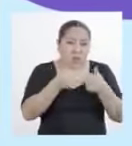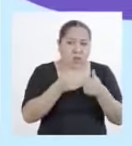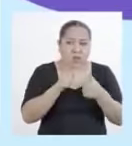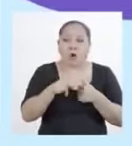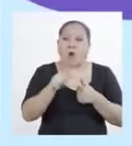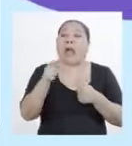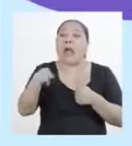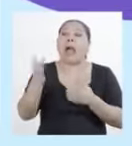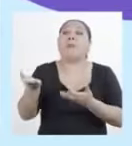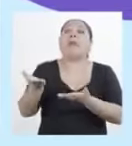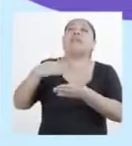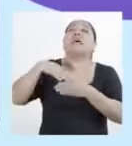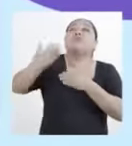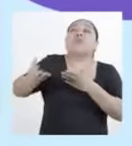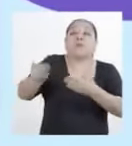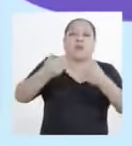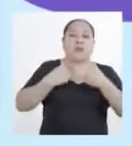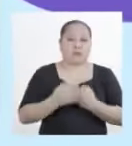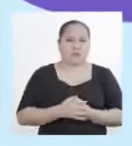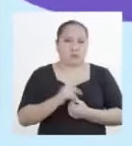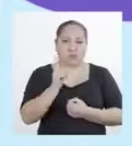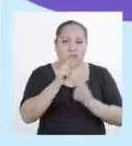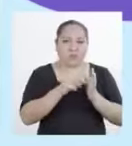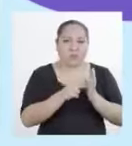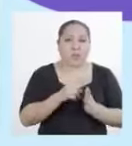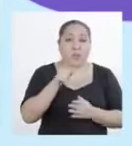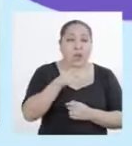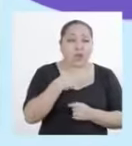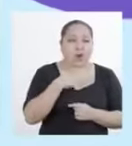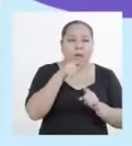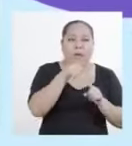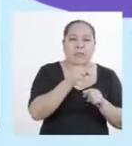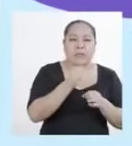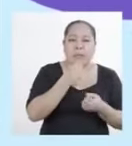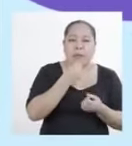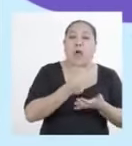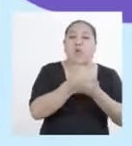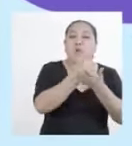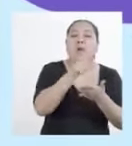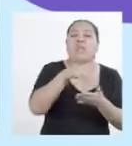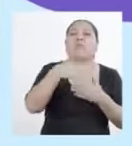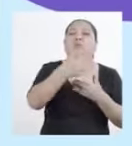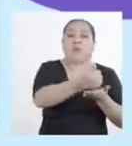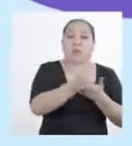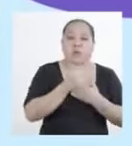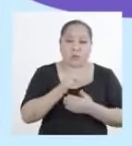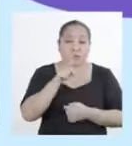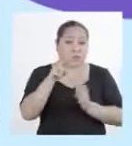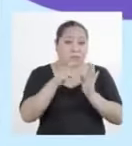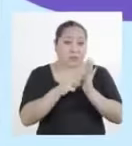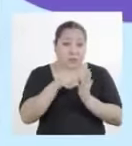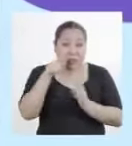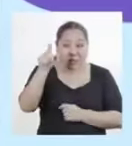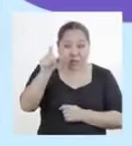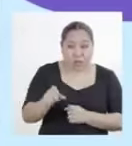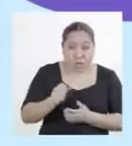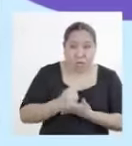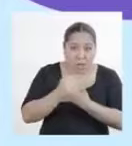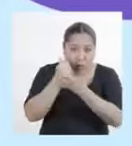solamente los que te pueden devolver el favor Que no le debes hacer el bien a nadie solo porque te puede hacer el bien a ti Quiere decir que si alguien te